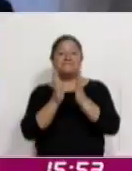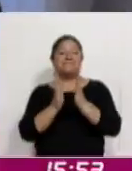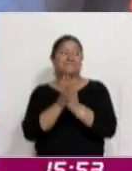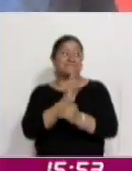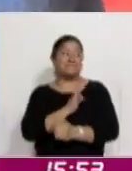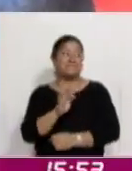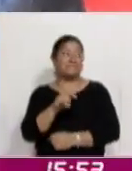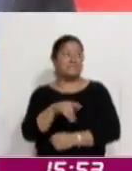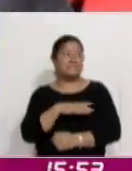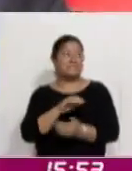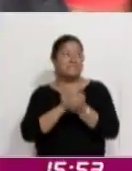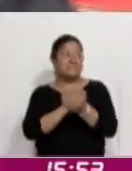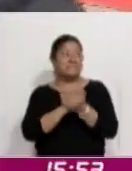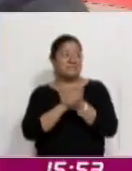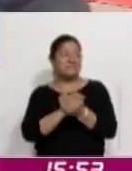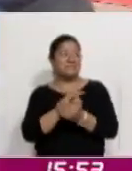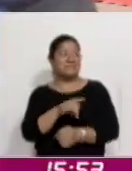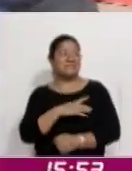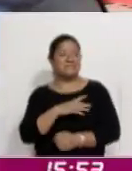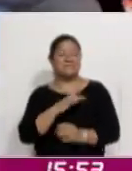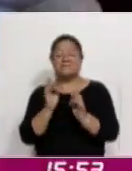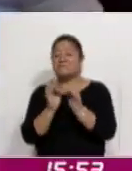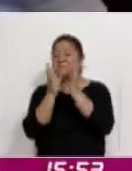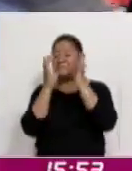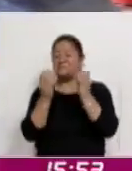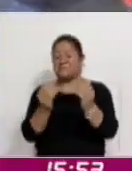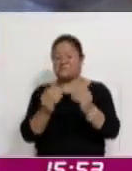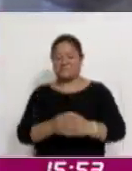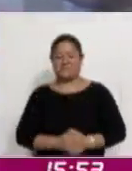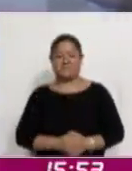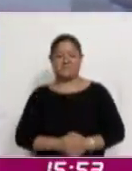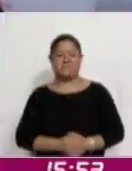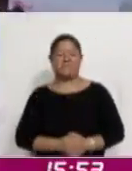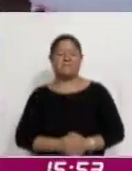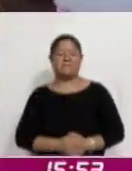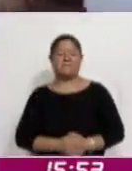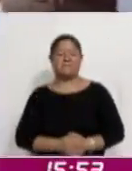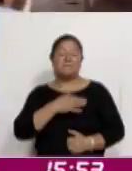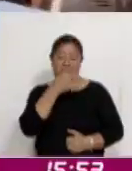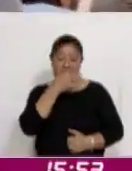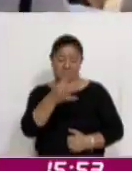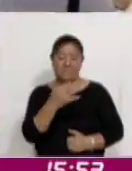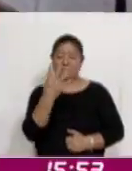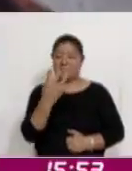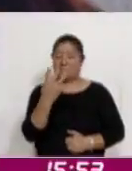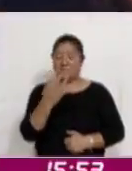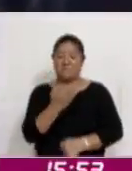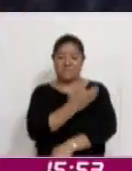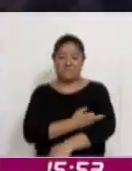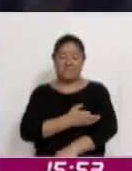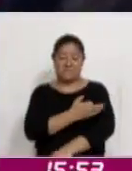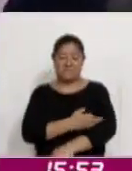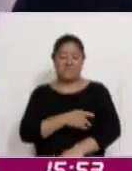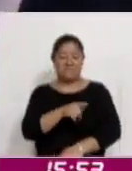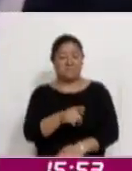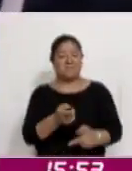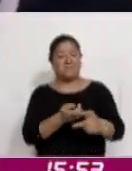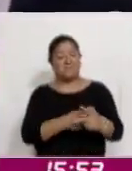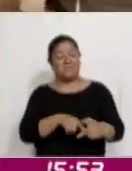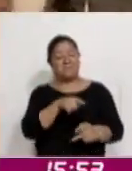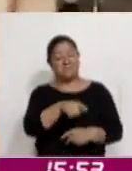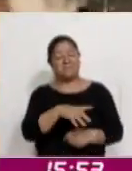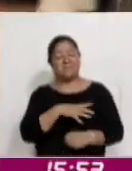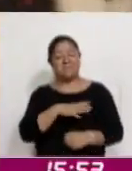en una gran rifa donde habrá bastantes sorpresas. Cabe mencionar que a las 4 de la tarde iniciará